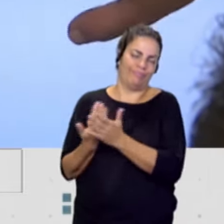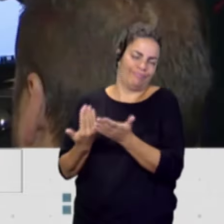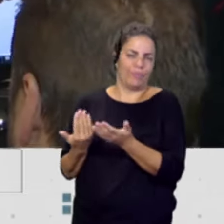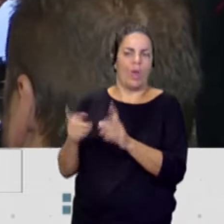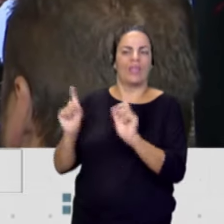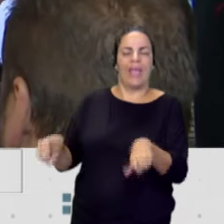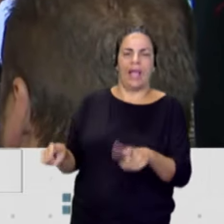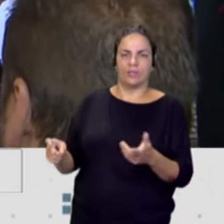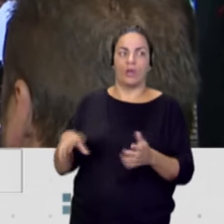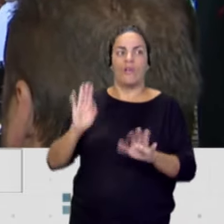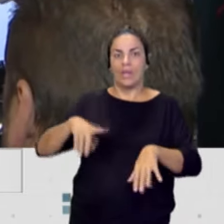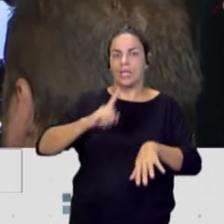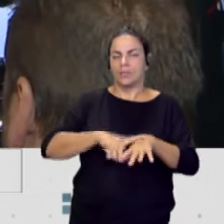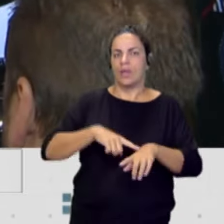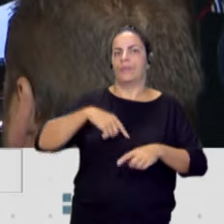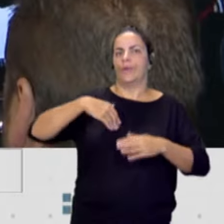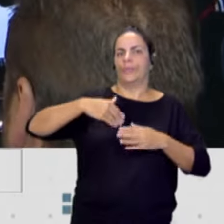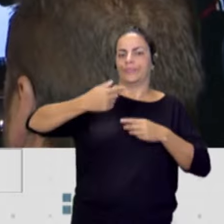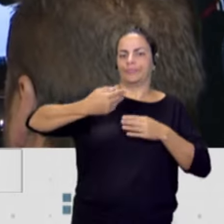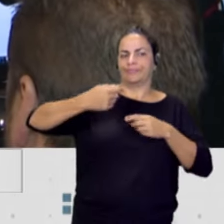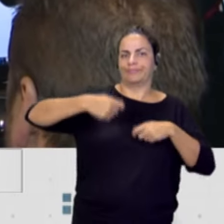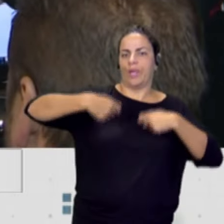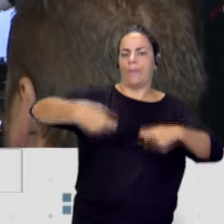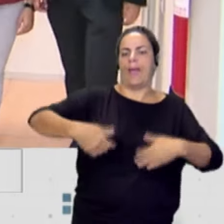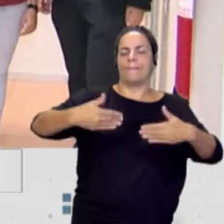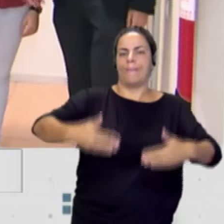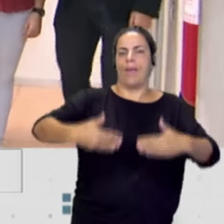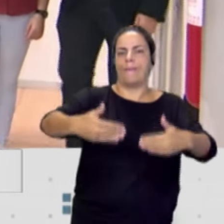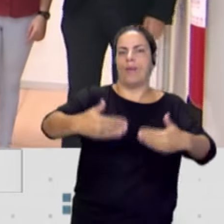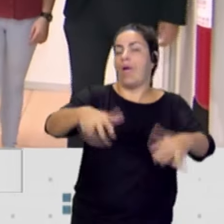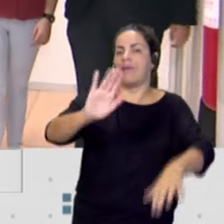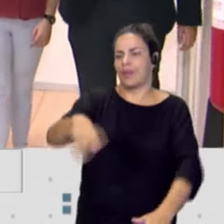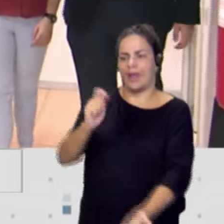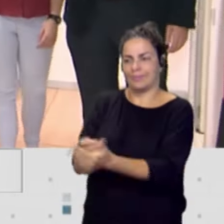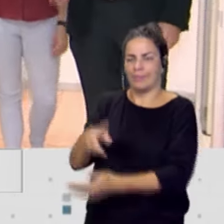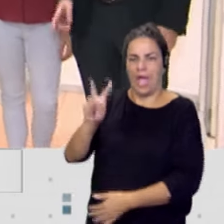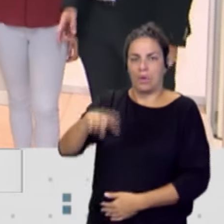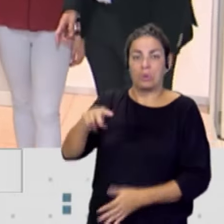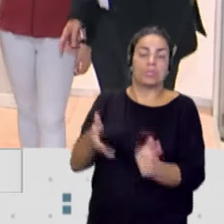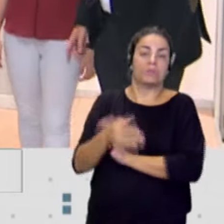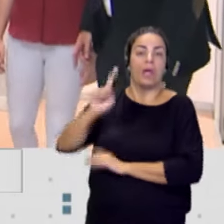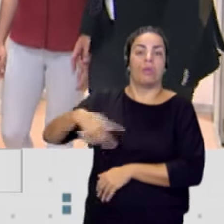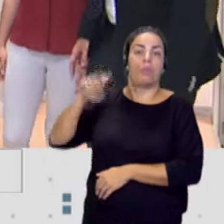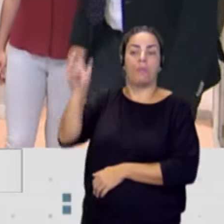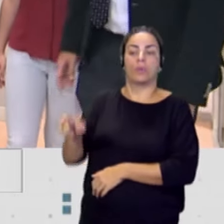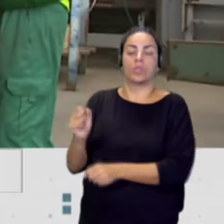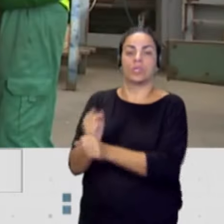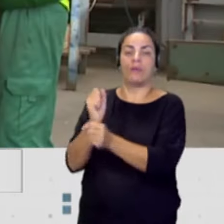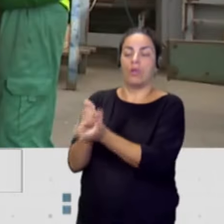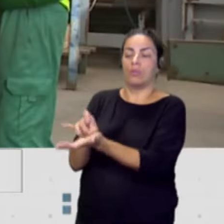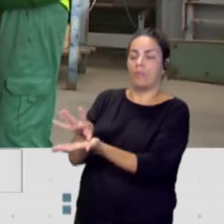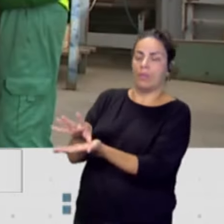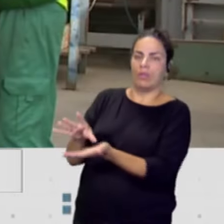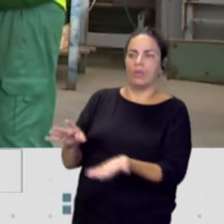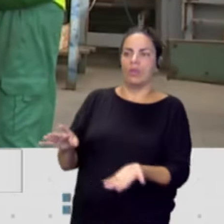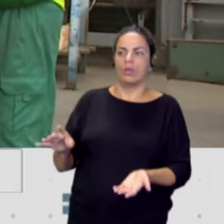en el tiempo y al final nunca acaban abonándose, las acaban despidiendo al trabajador y en el despido reclamando esas